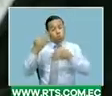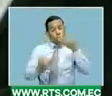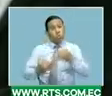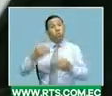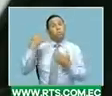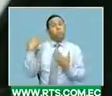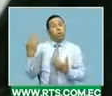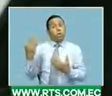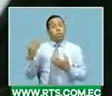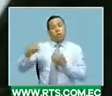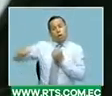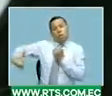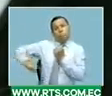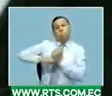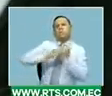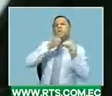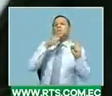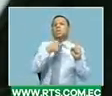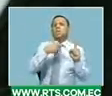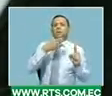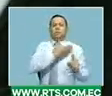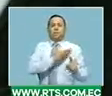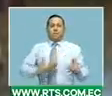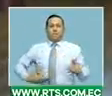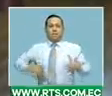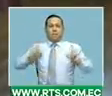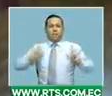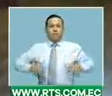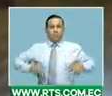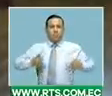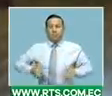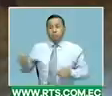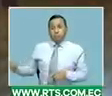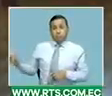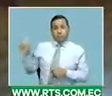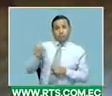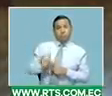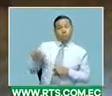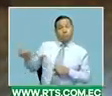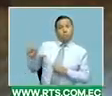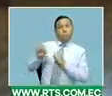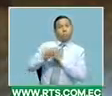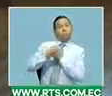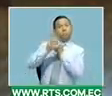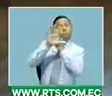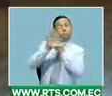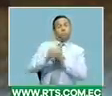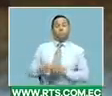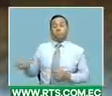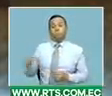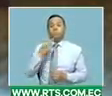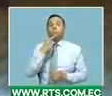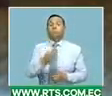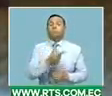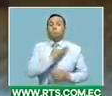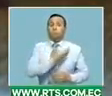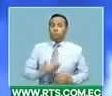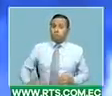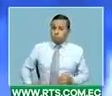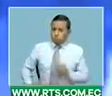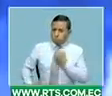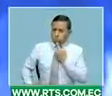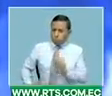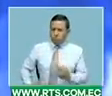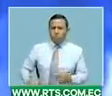primer mandatario Lenín Moreno. De hecho, compareció ante la Asamblea Nacional desde Carondelet. Para Moreno, el gobierno, con la censura y destitución de